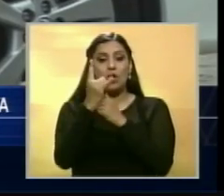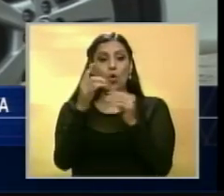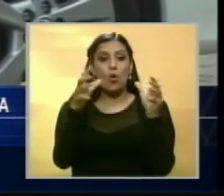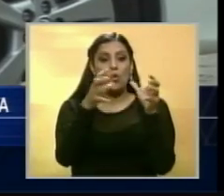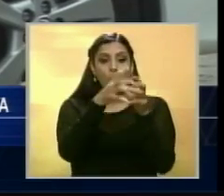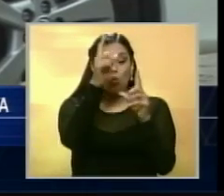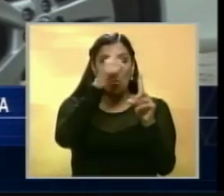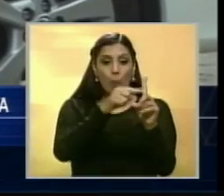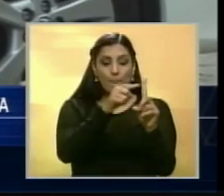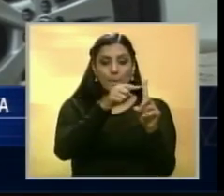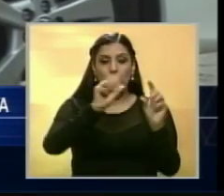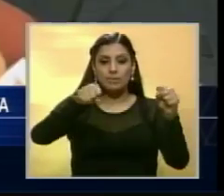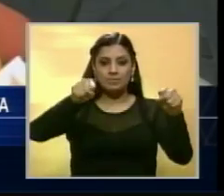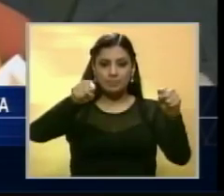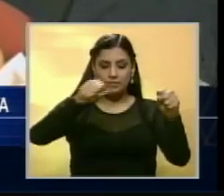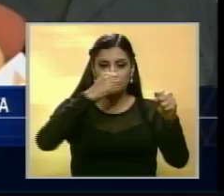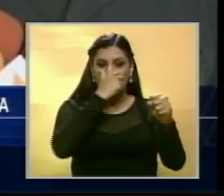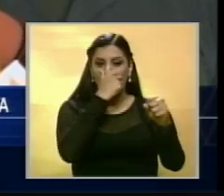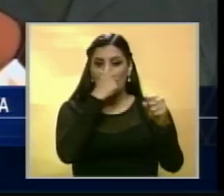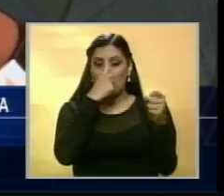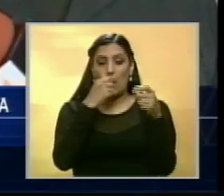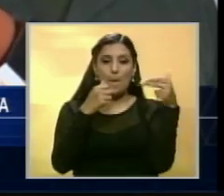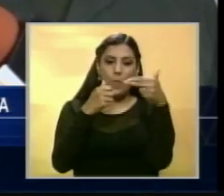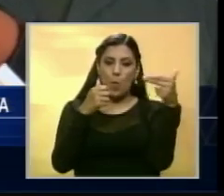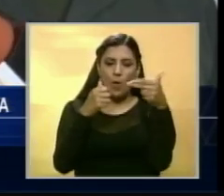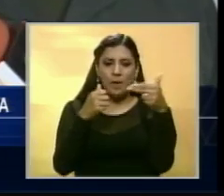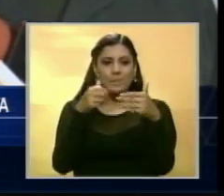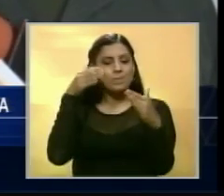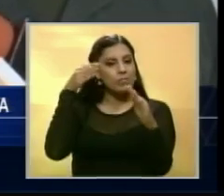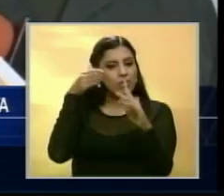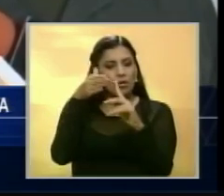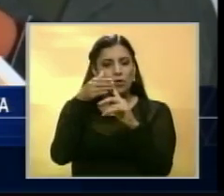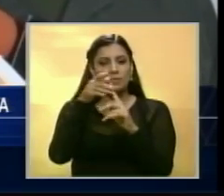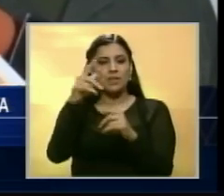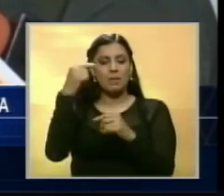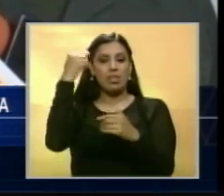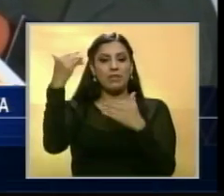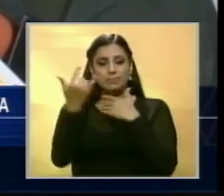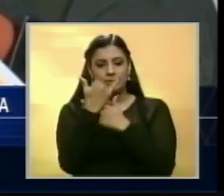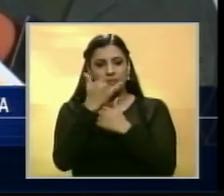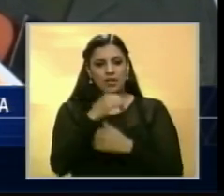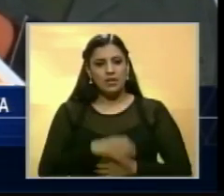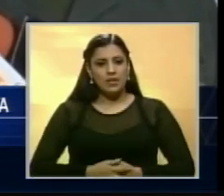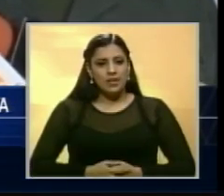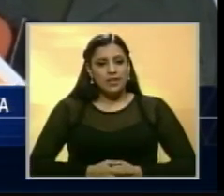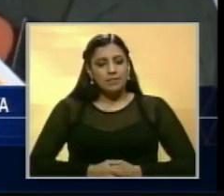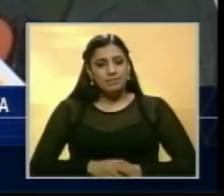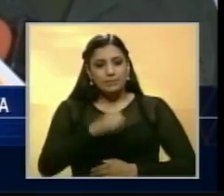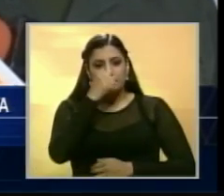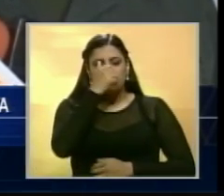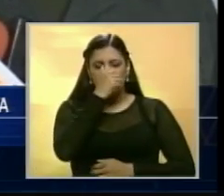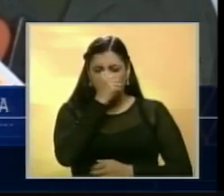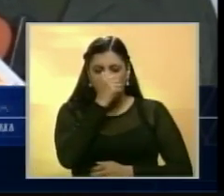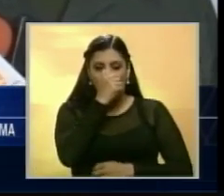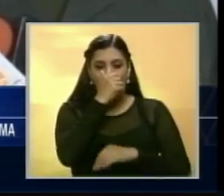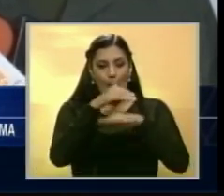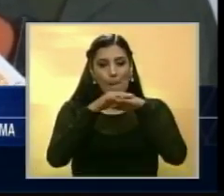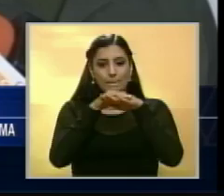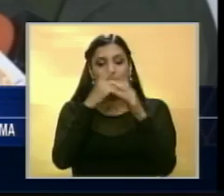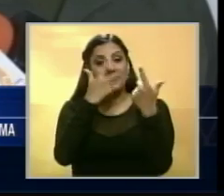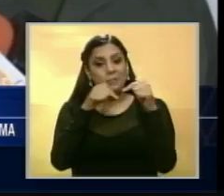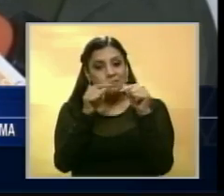aparentemente un sujeto a bordo de una moto efectuó varios disparos que la alcanzaron. Llegó un individuo haciendo armas